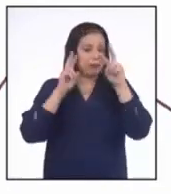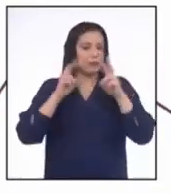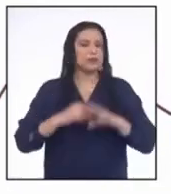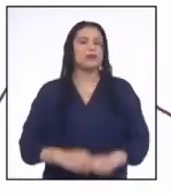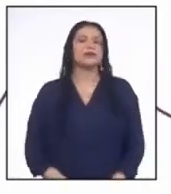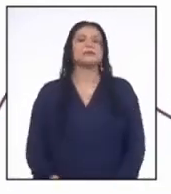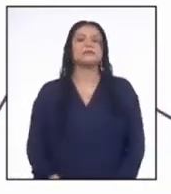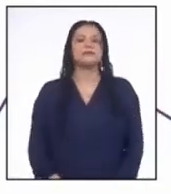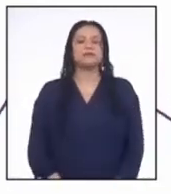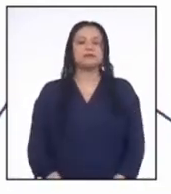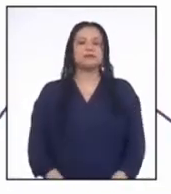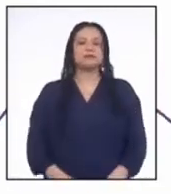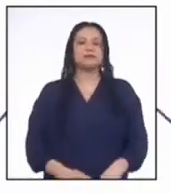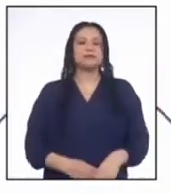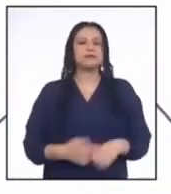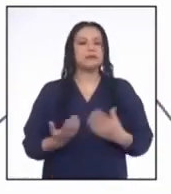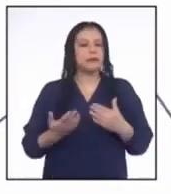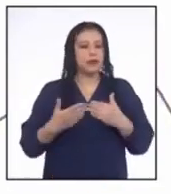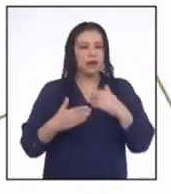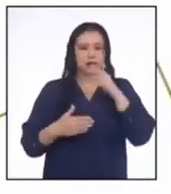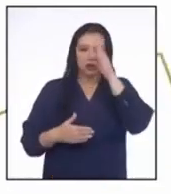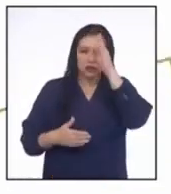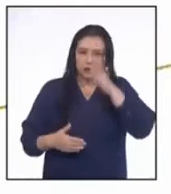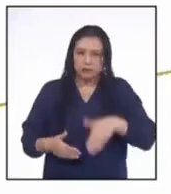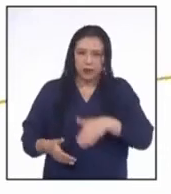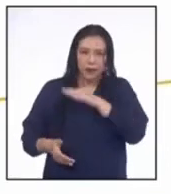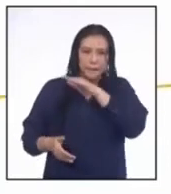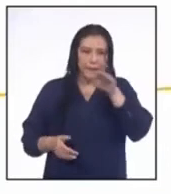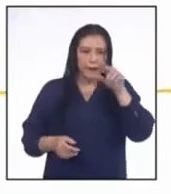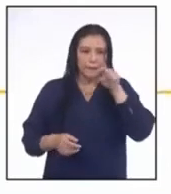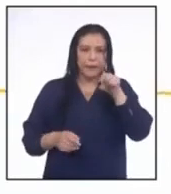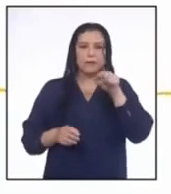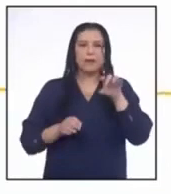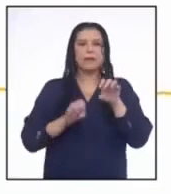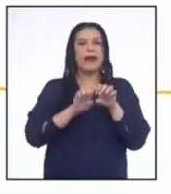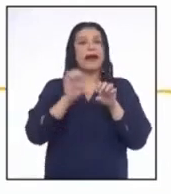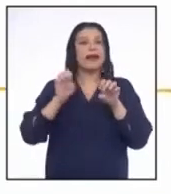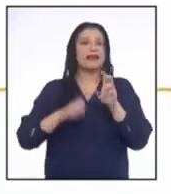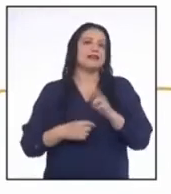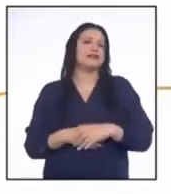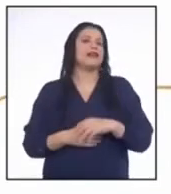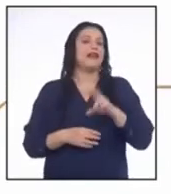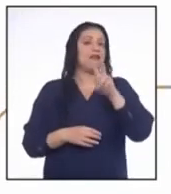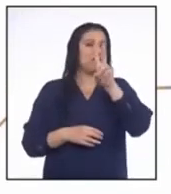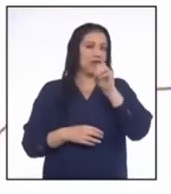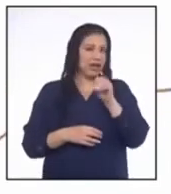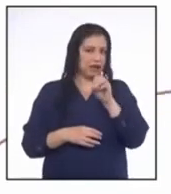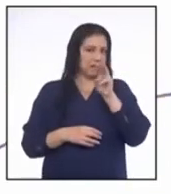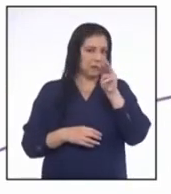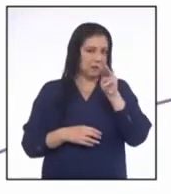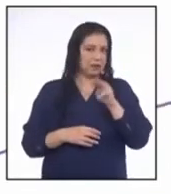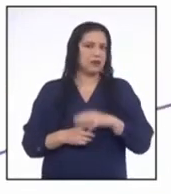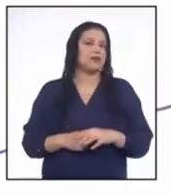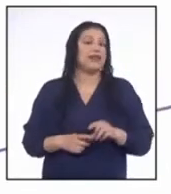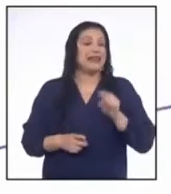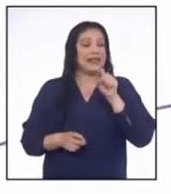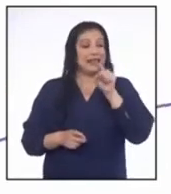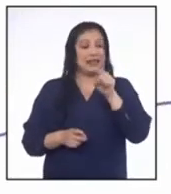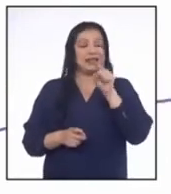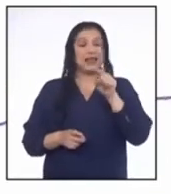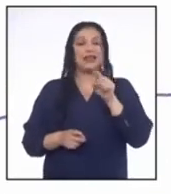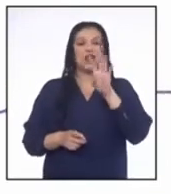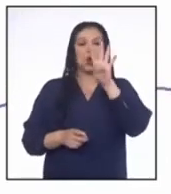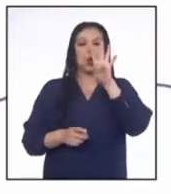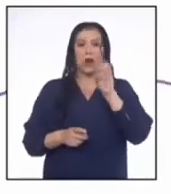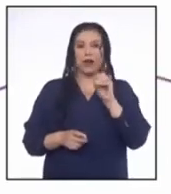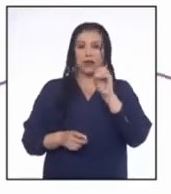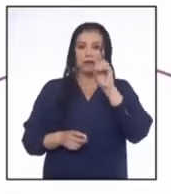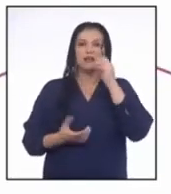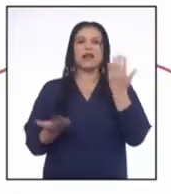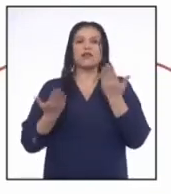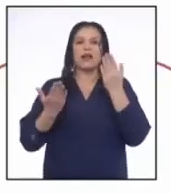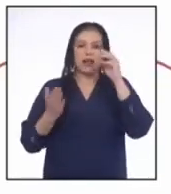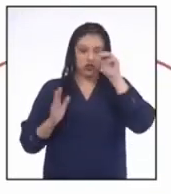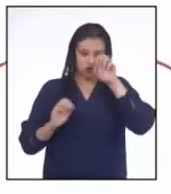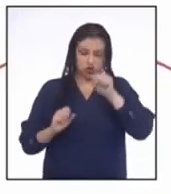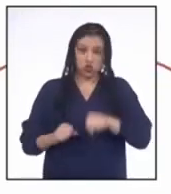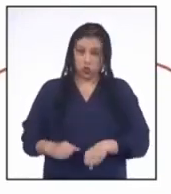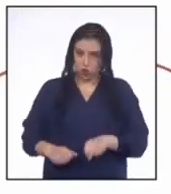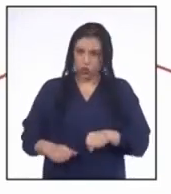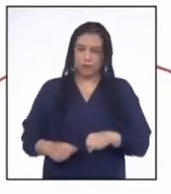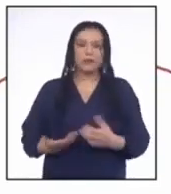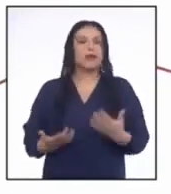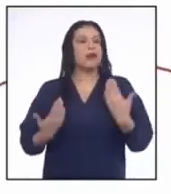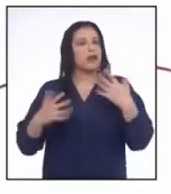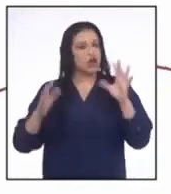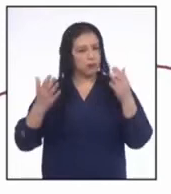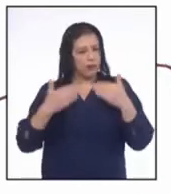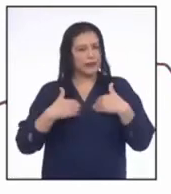Entonces, nos desplazamos 20 metros al este de la municipalidad y desde ese punto 40 metros al sur. Como